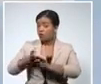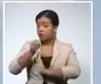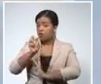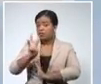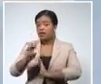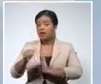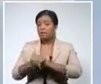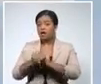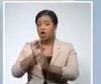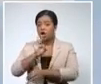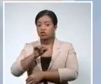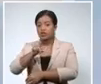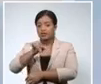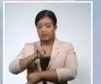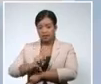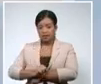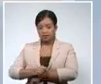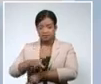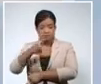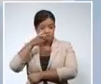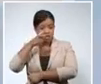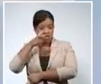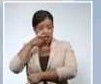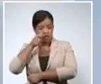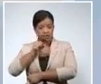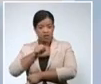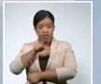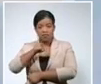3.816, en vigilancia